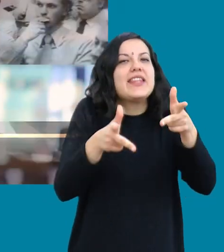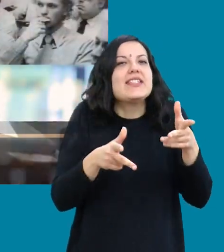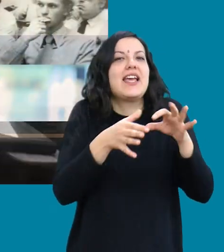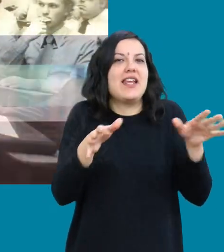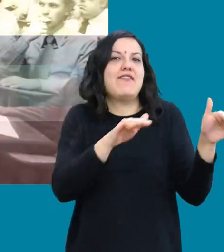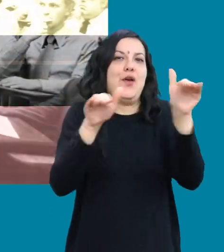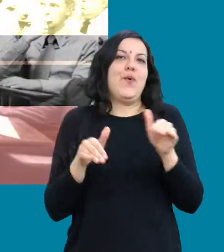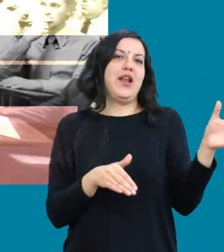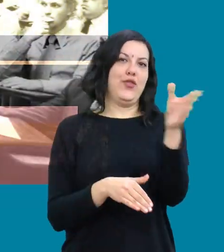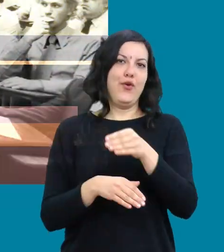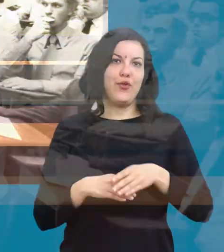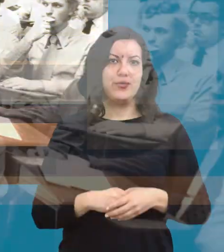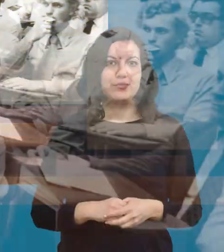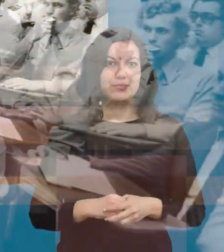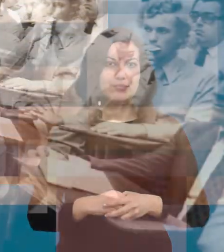somos libres, iguales.